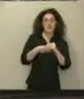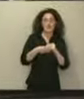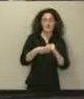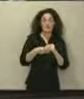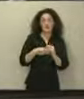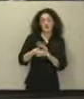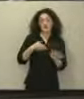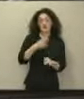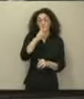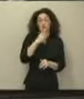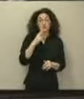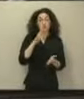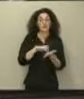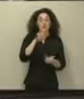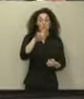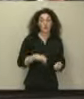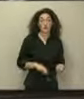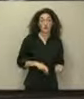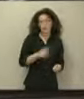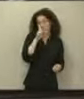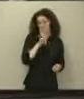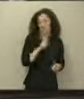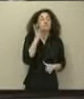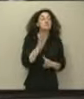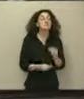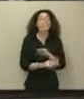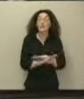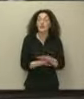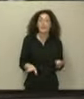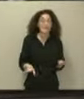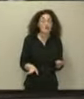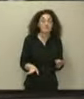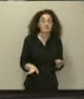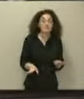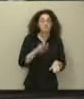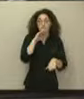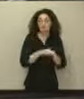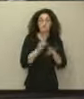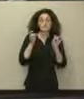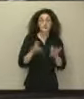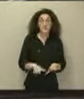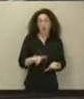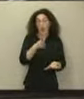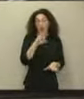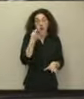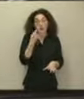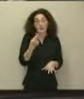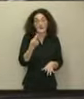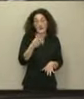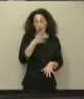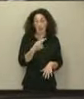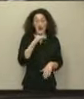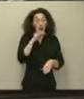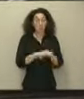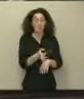que hacía referencia al 1 de enero de este año y que desgraciadamente no cumplió vamos a ver si en esta vez esta vez se